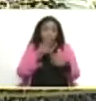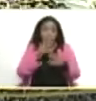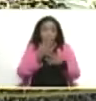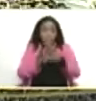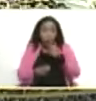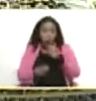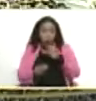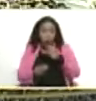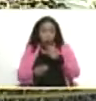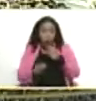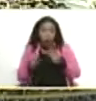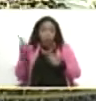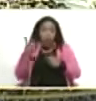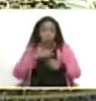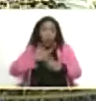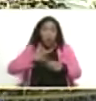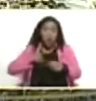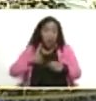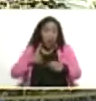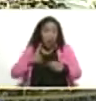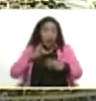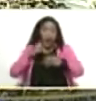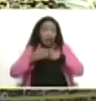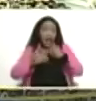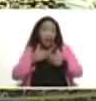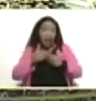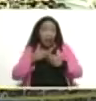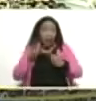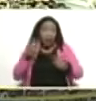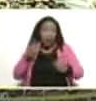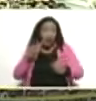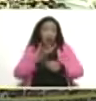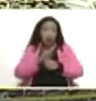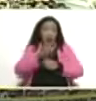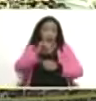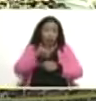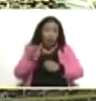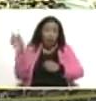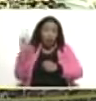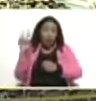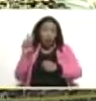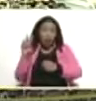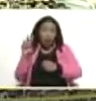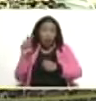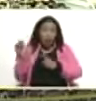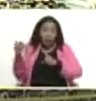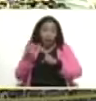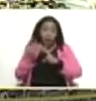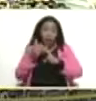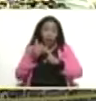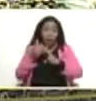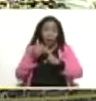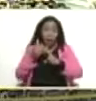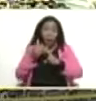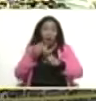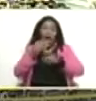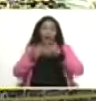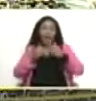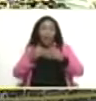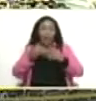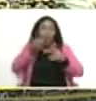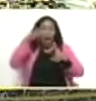ha pretendido y pretende traer violencia al país, atentados terroristas,